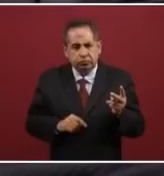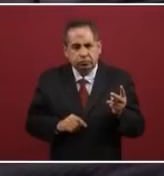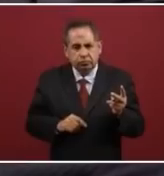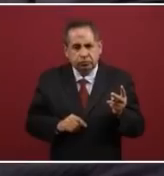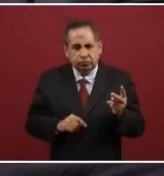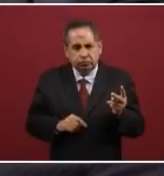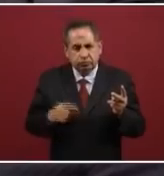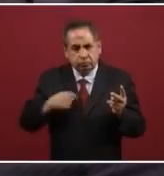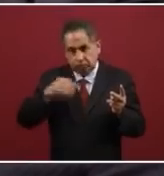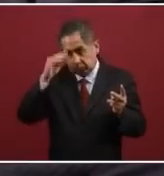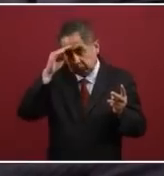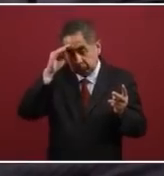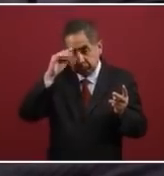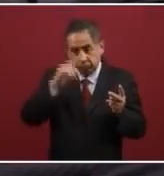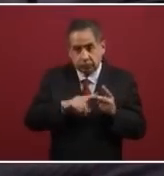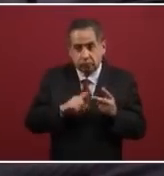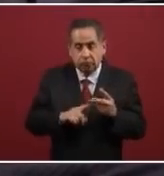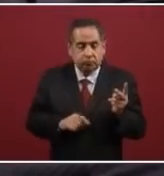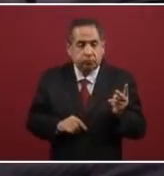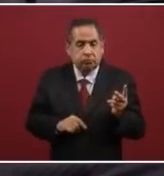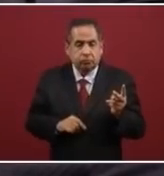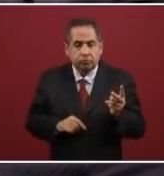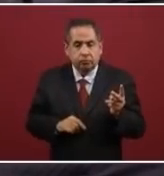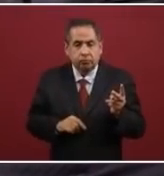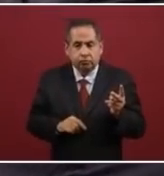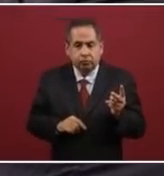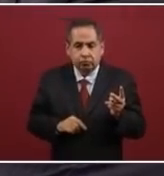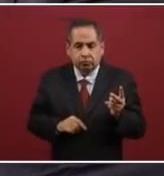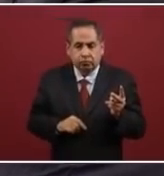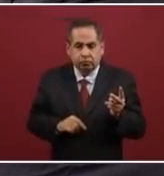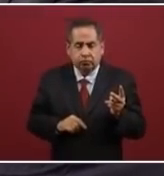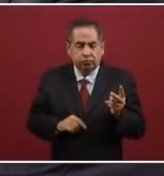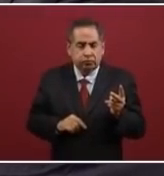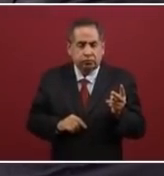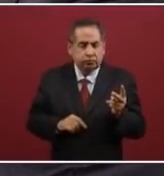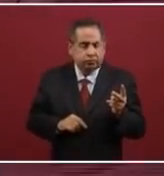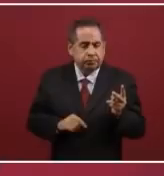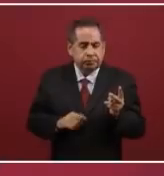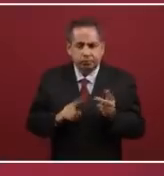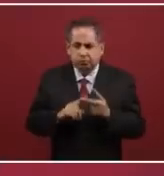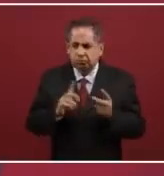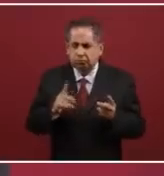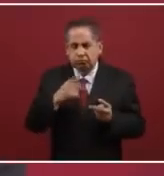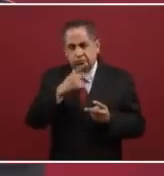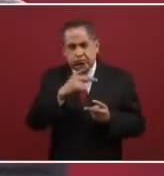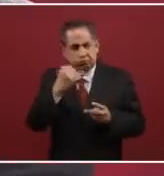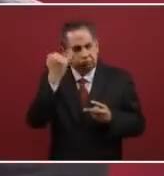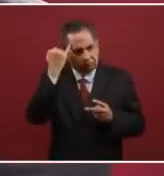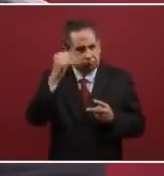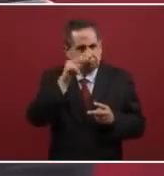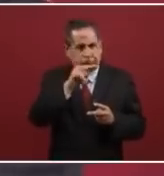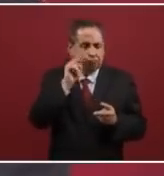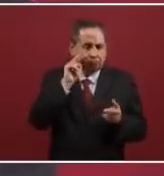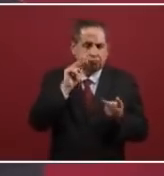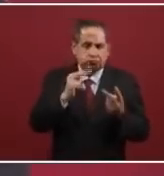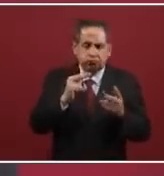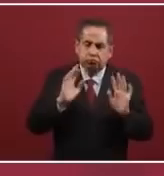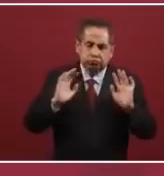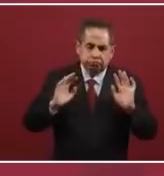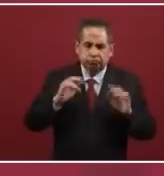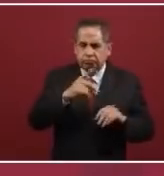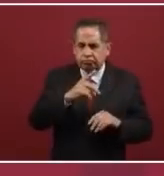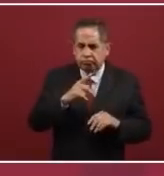considero que en eso pues este es un punto de vista ahí ya se está